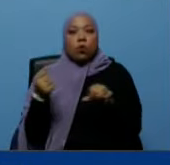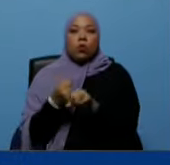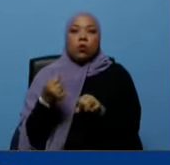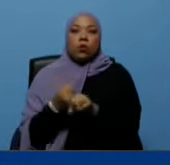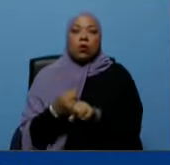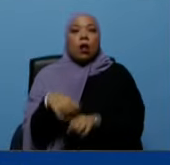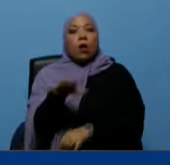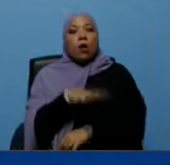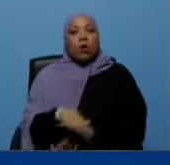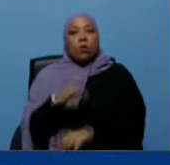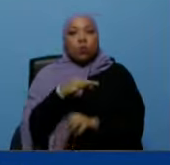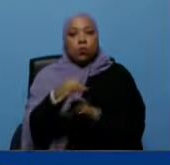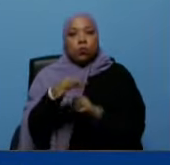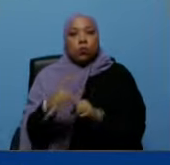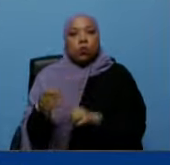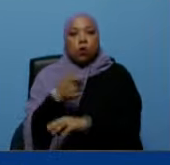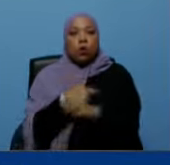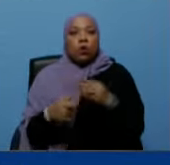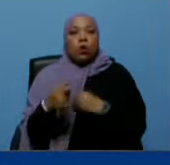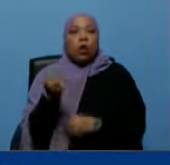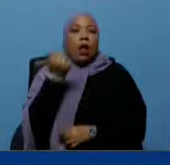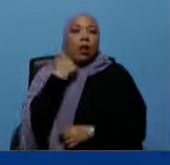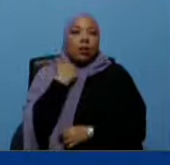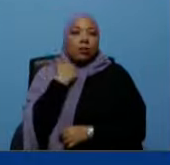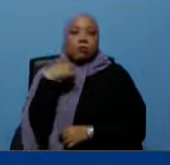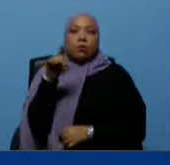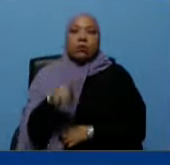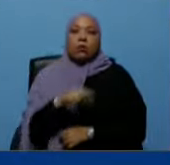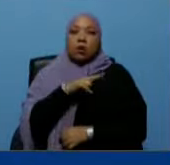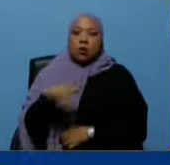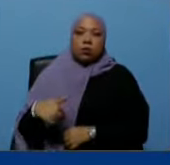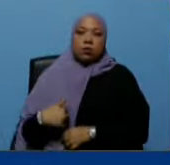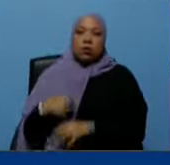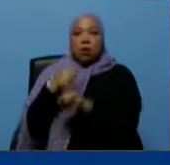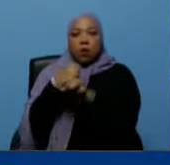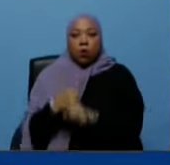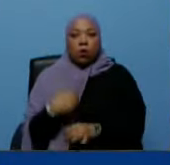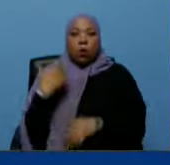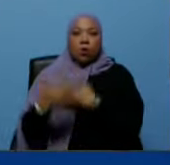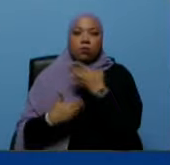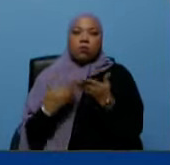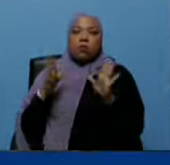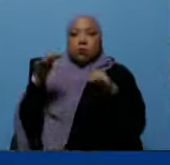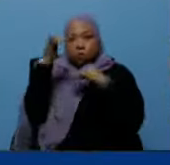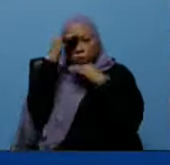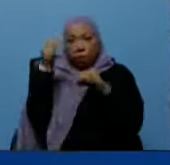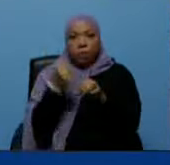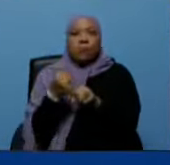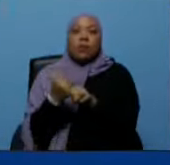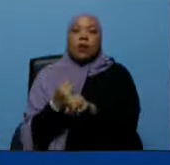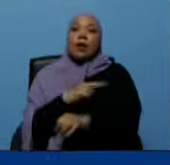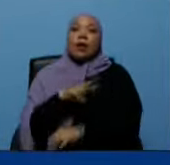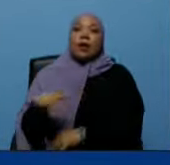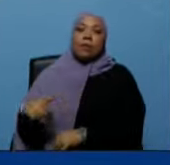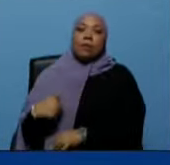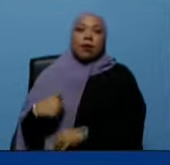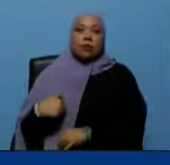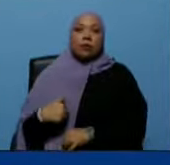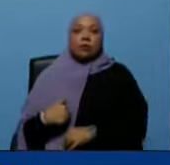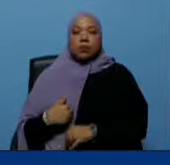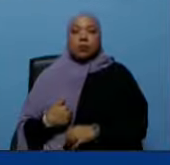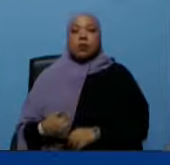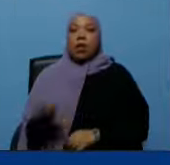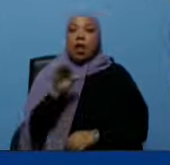con el gobernador Lacaba, también nosotros aquí esperamos que nos atienda con ese centro de